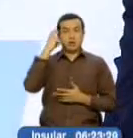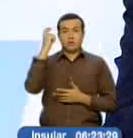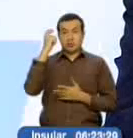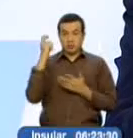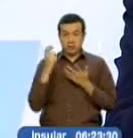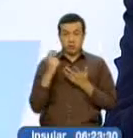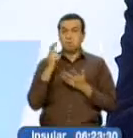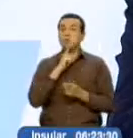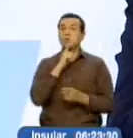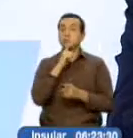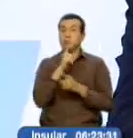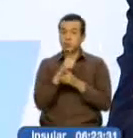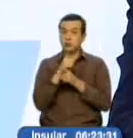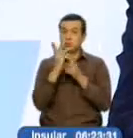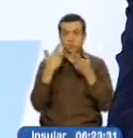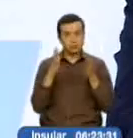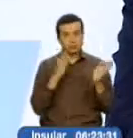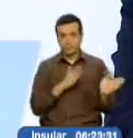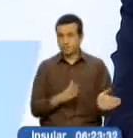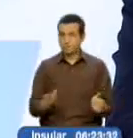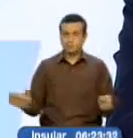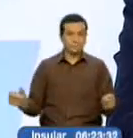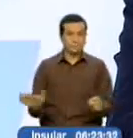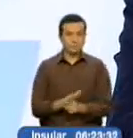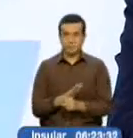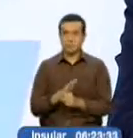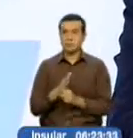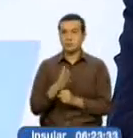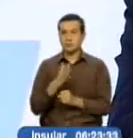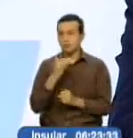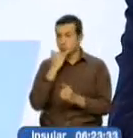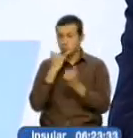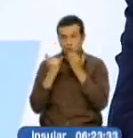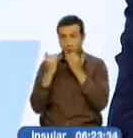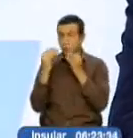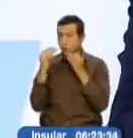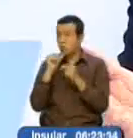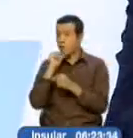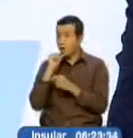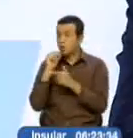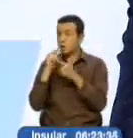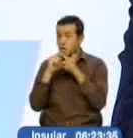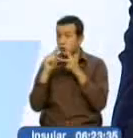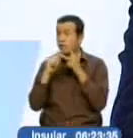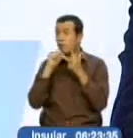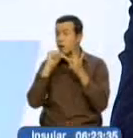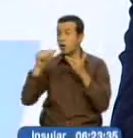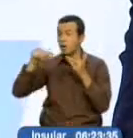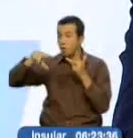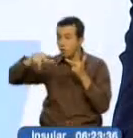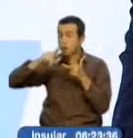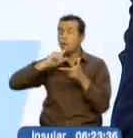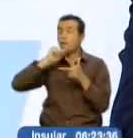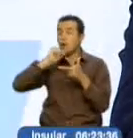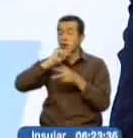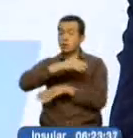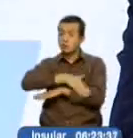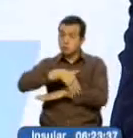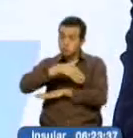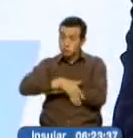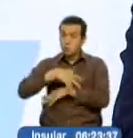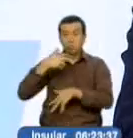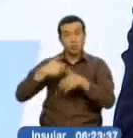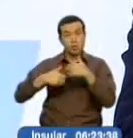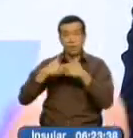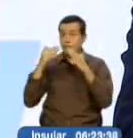deberíamos tratar de terminar con estas injustas situaciones que son la falta de agua potable, la falta de alcantarillado, la